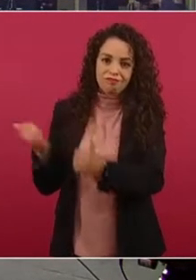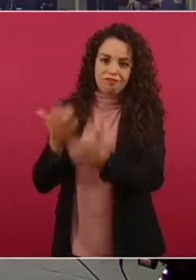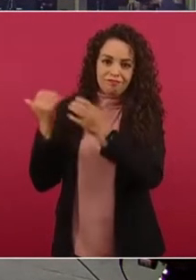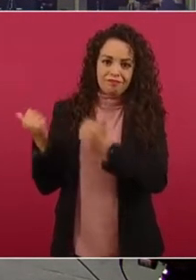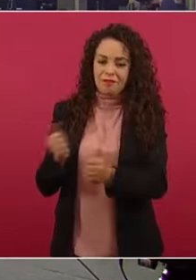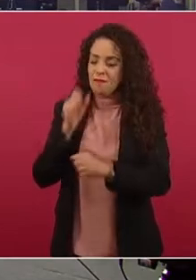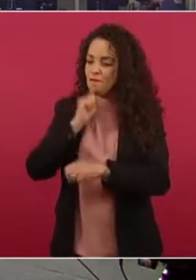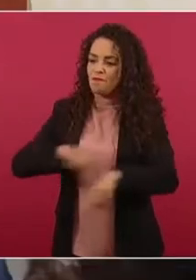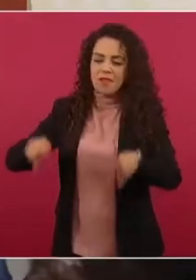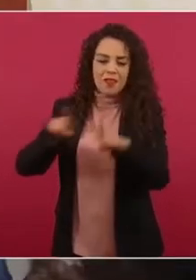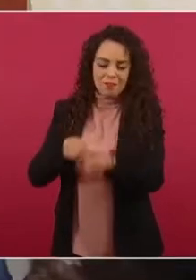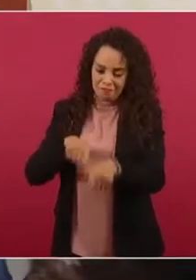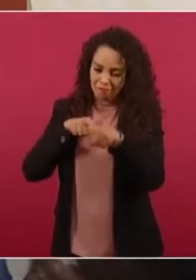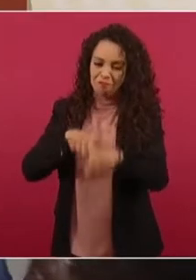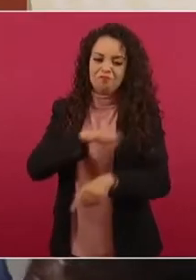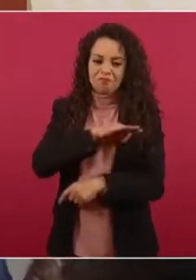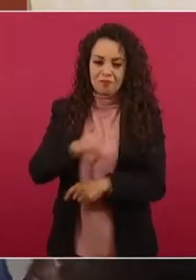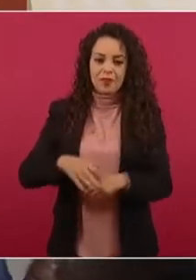porque